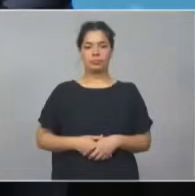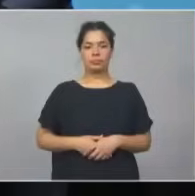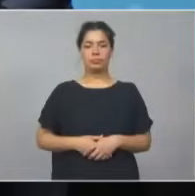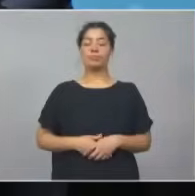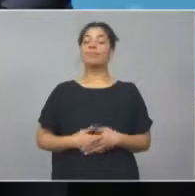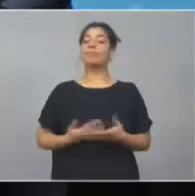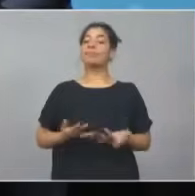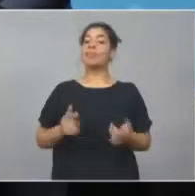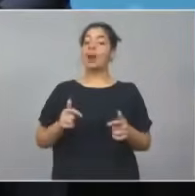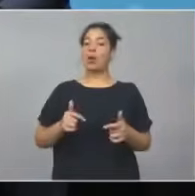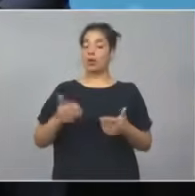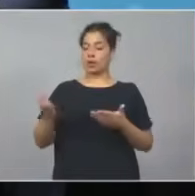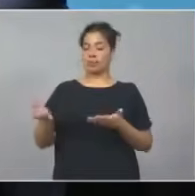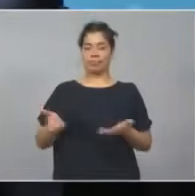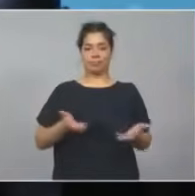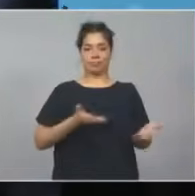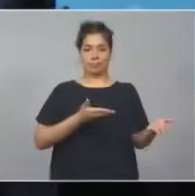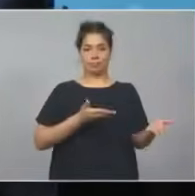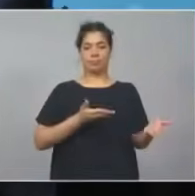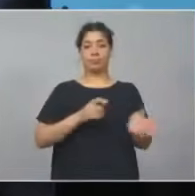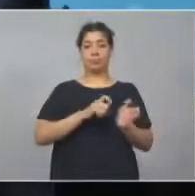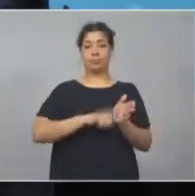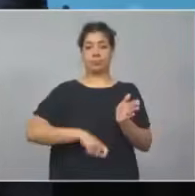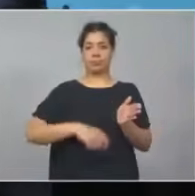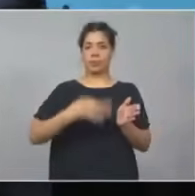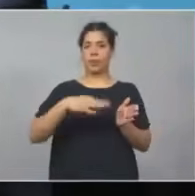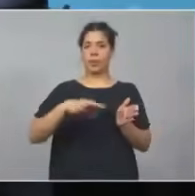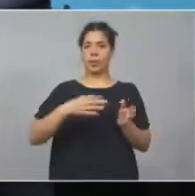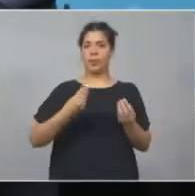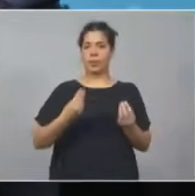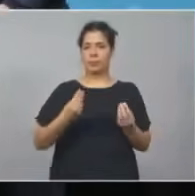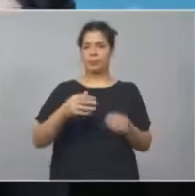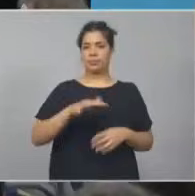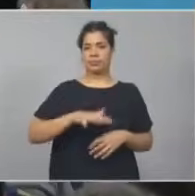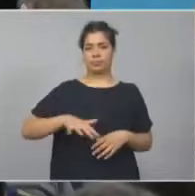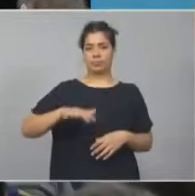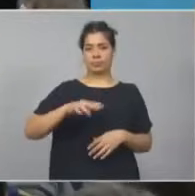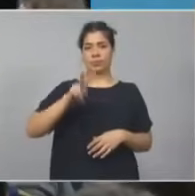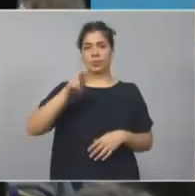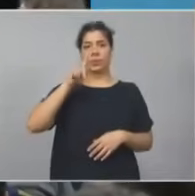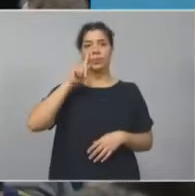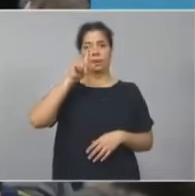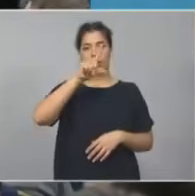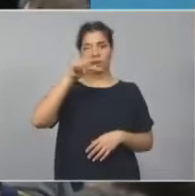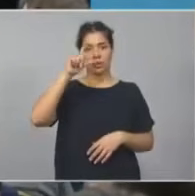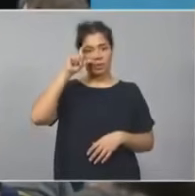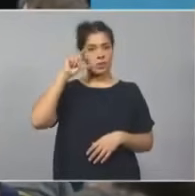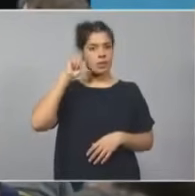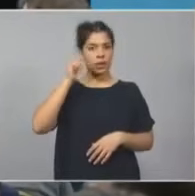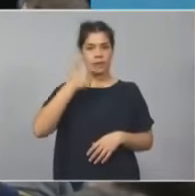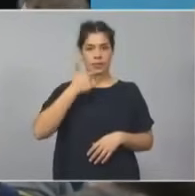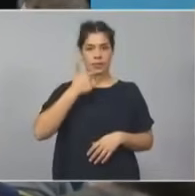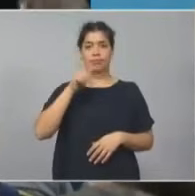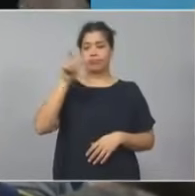Invitamos ahora a firmar el convenio a General Villegas Gilberto Oscar Alegre.